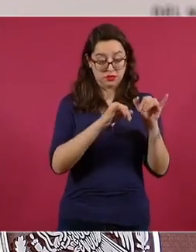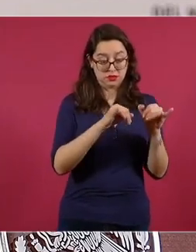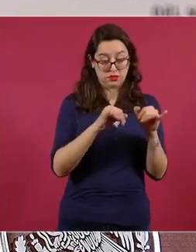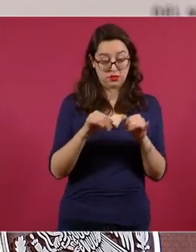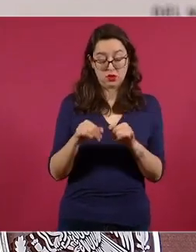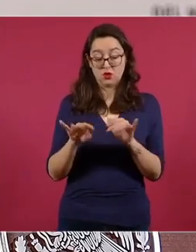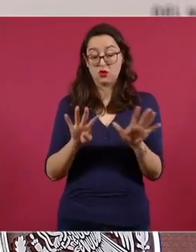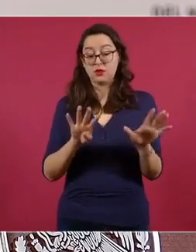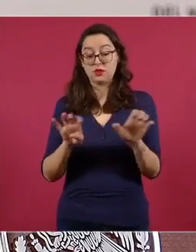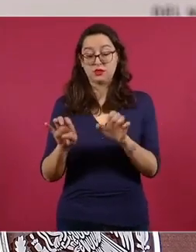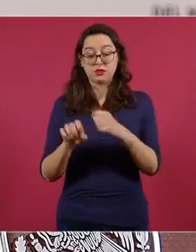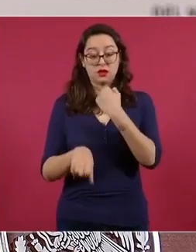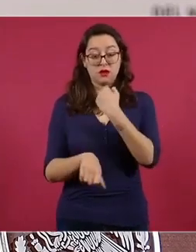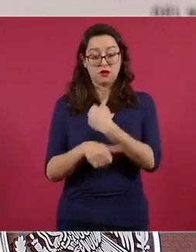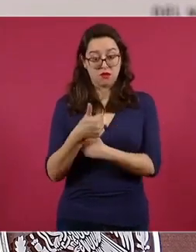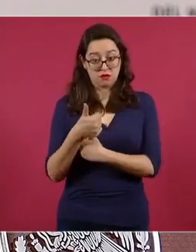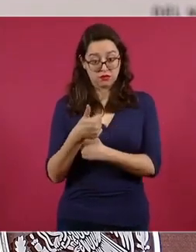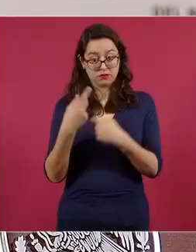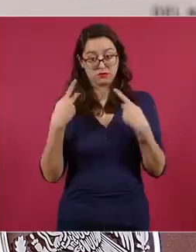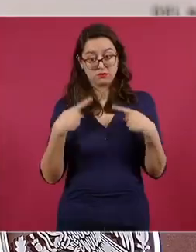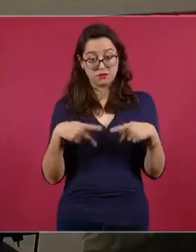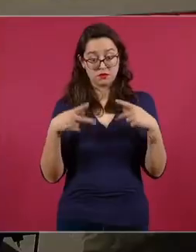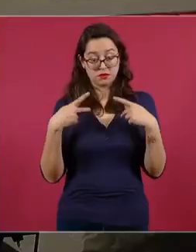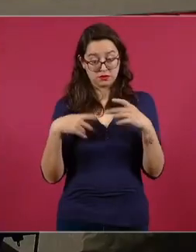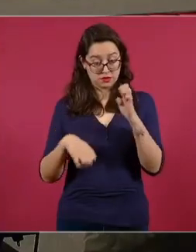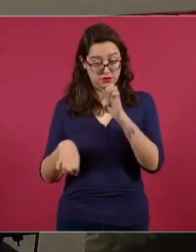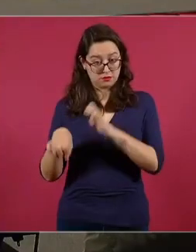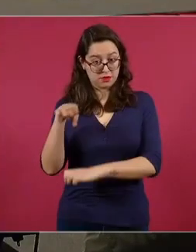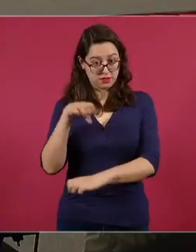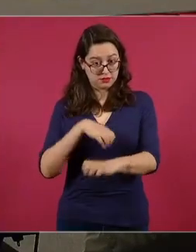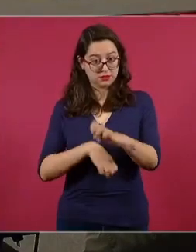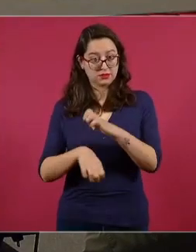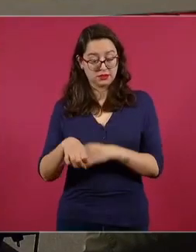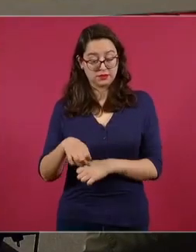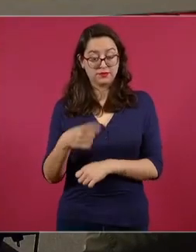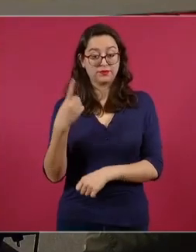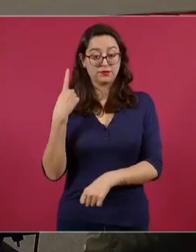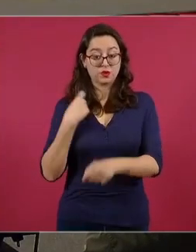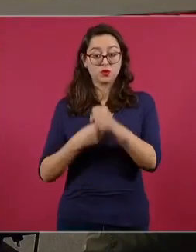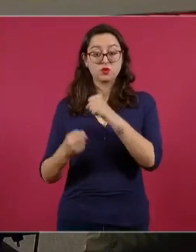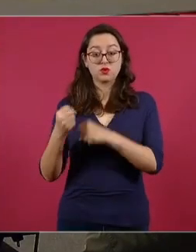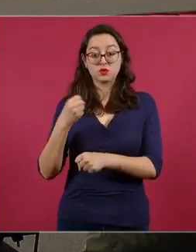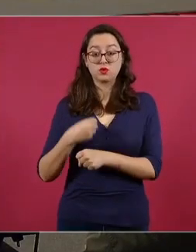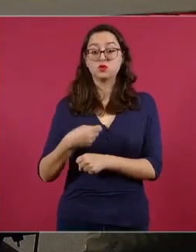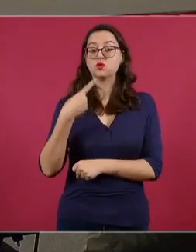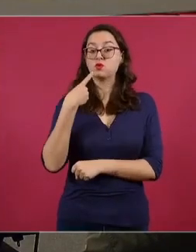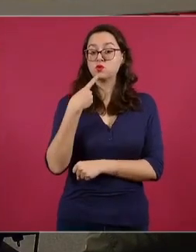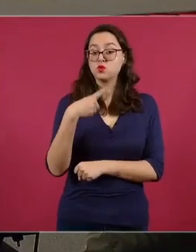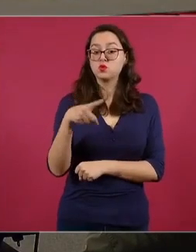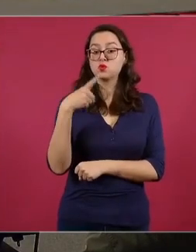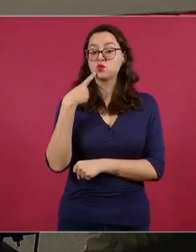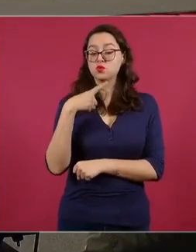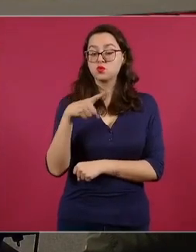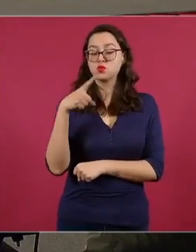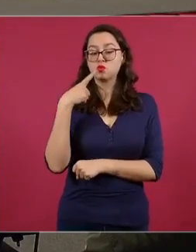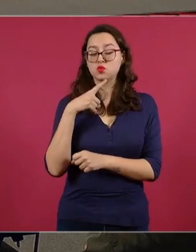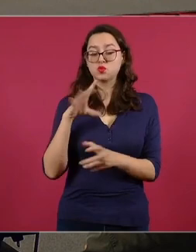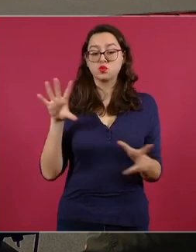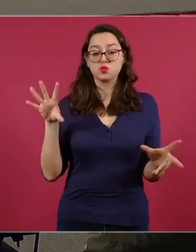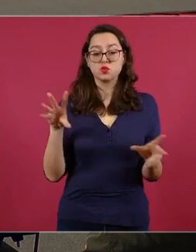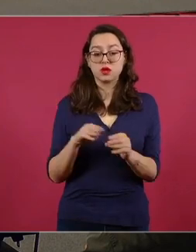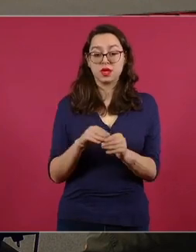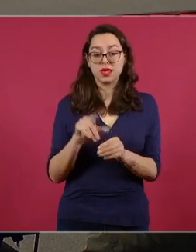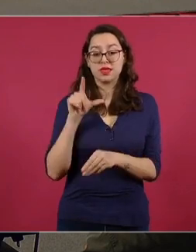personas morales. De esas, el año pasado presentamos un total de